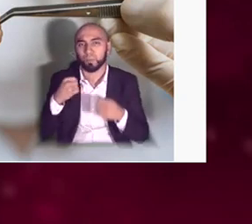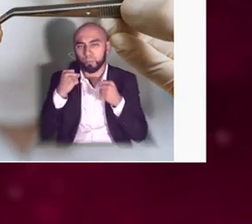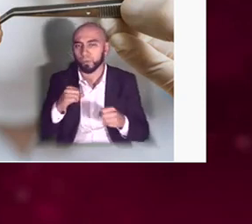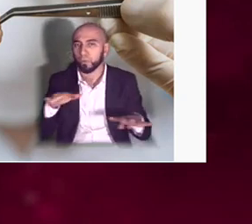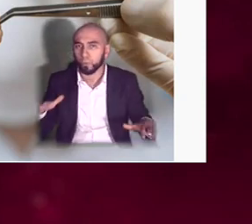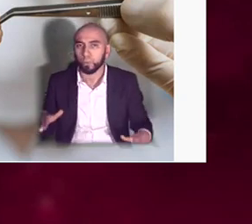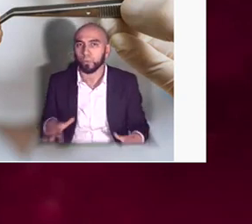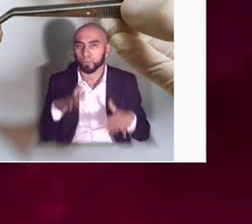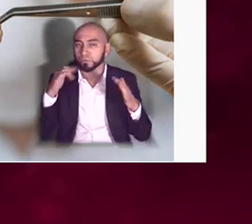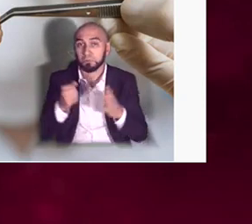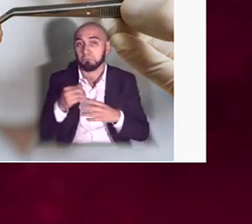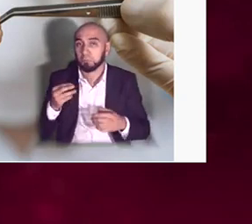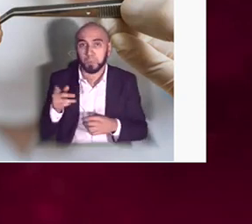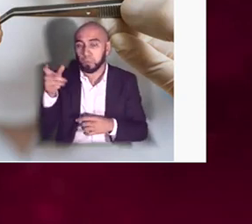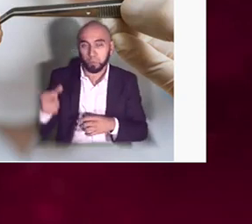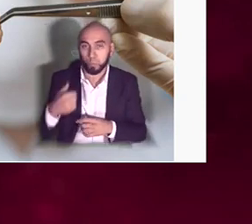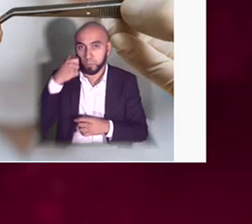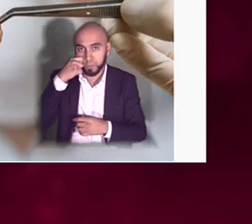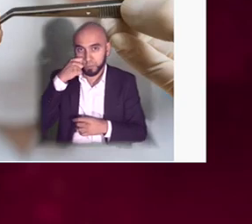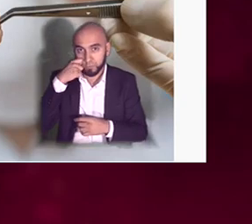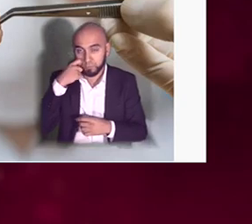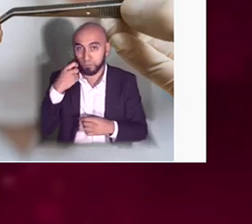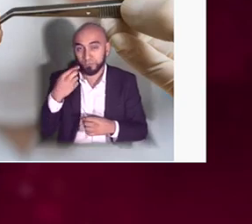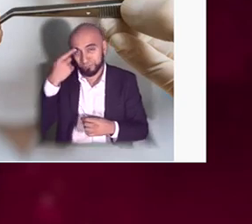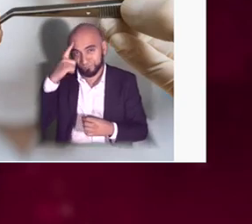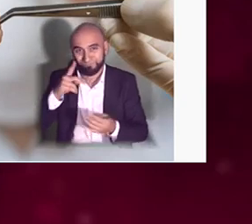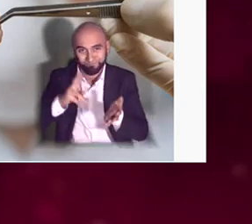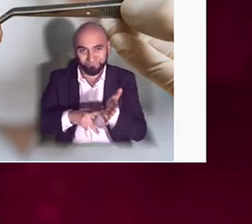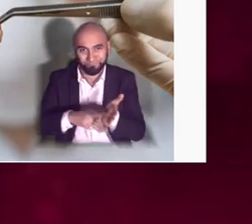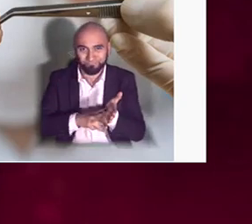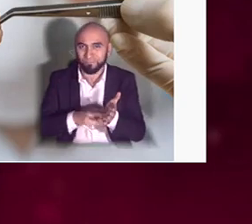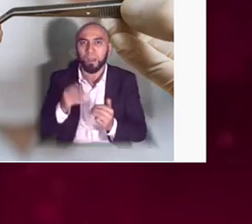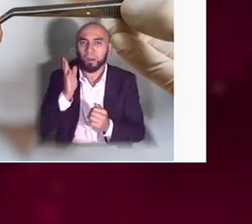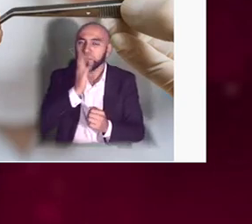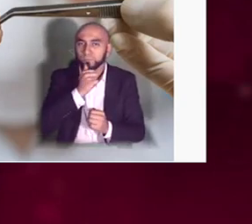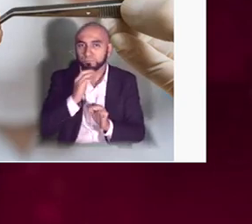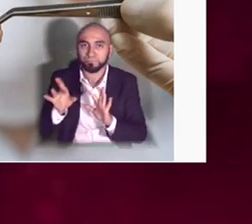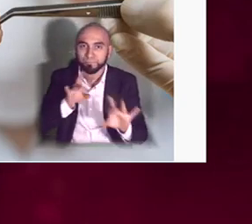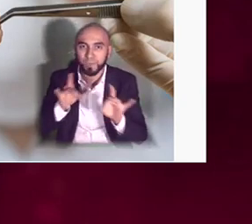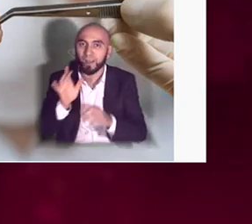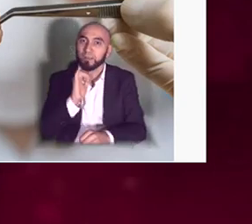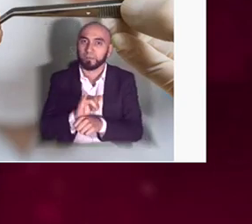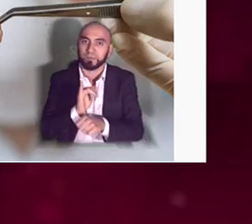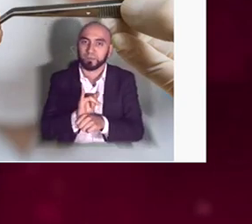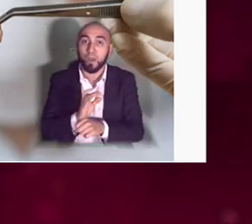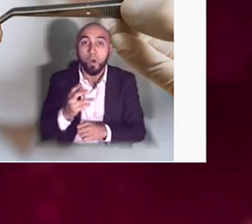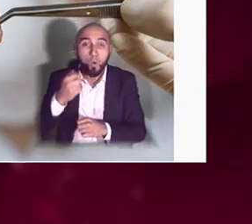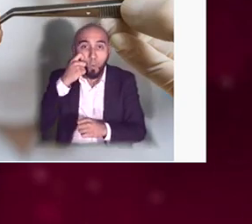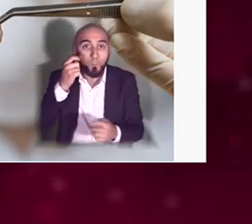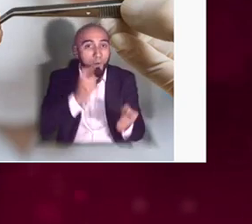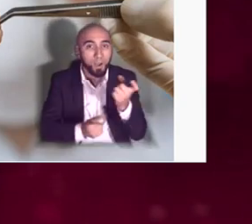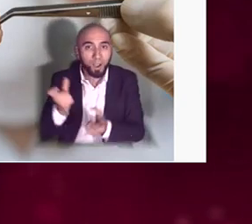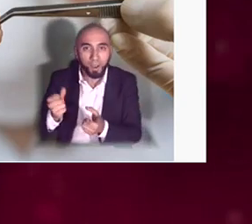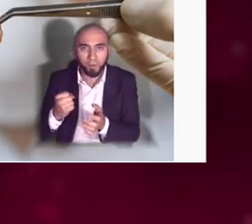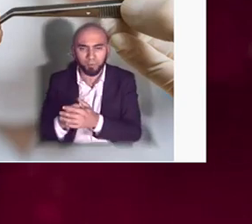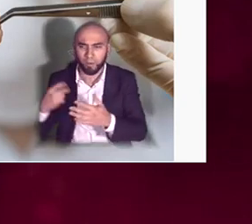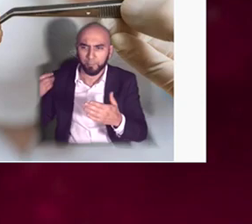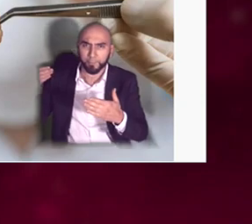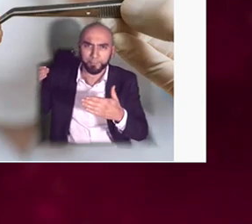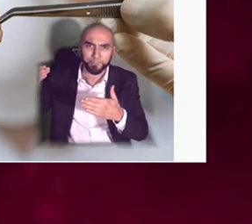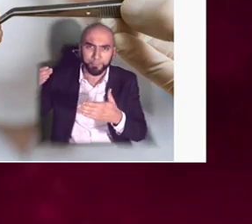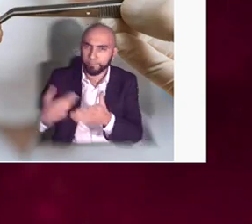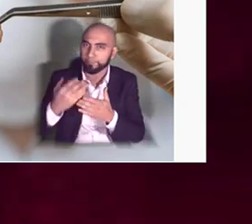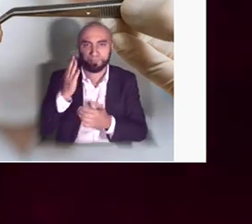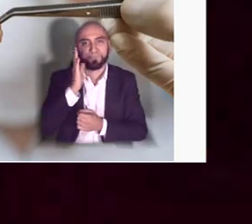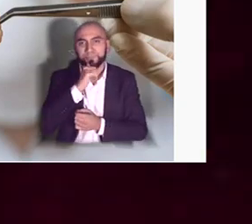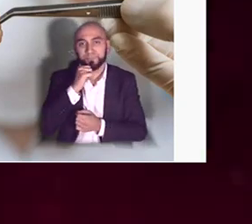genética del humano. El hecho de que no hemos hecho selección artificial de humanos durante todos los siglos, donde sí lo hemos estado